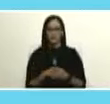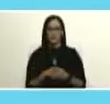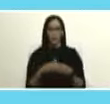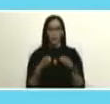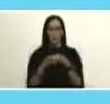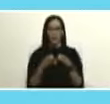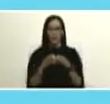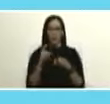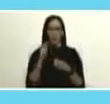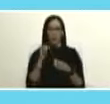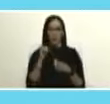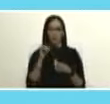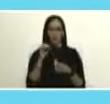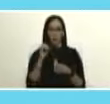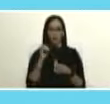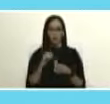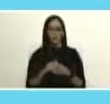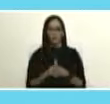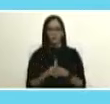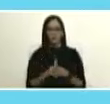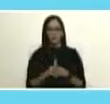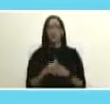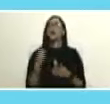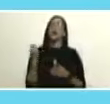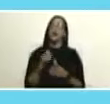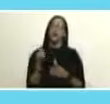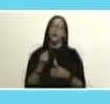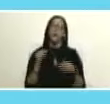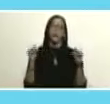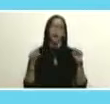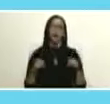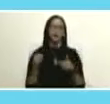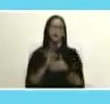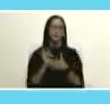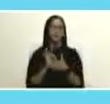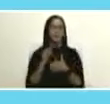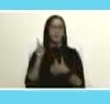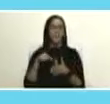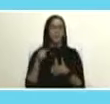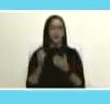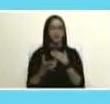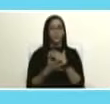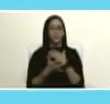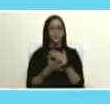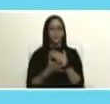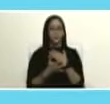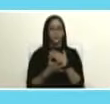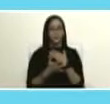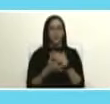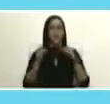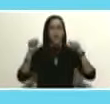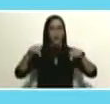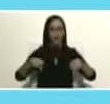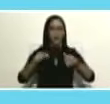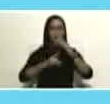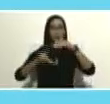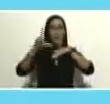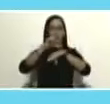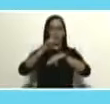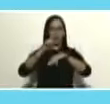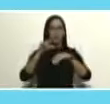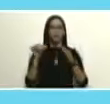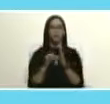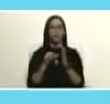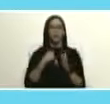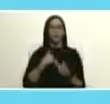compañero Tito, cómo aquí funciona también un tecnológico. Aquí en el Liceo Pérez Bonal, desde donde